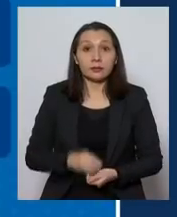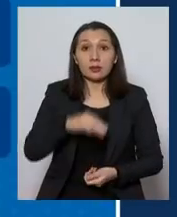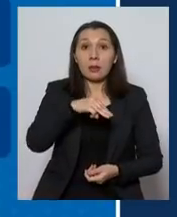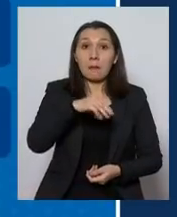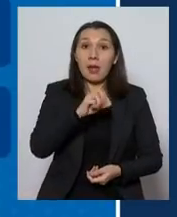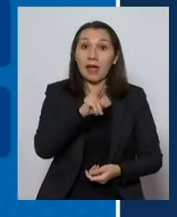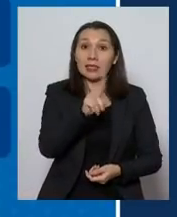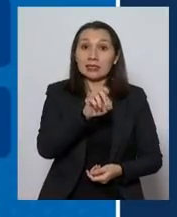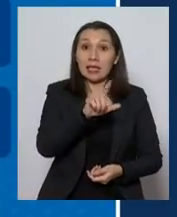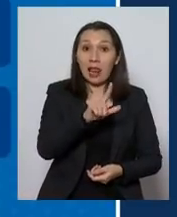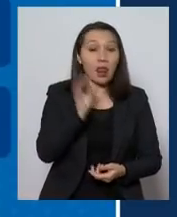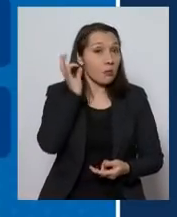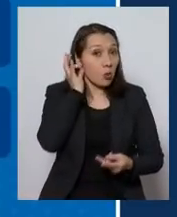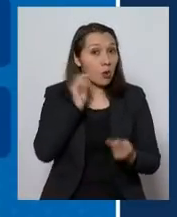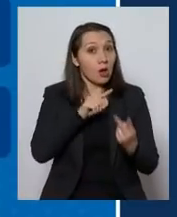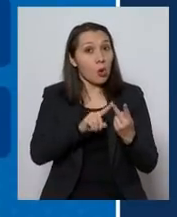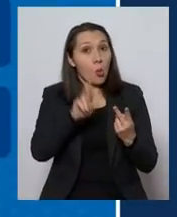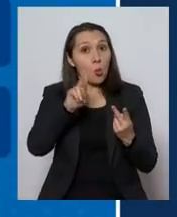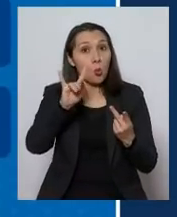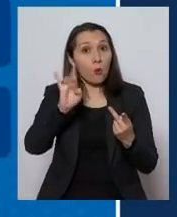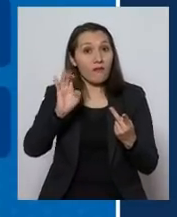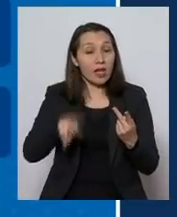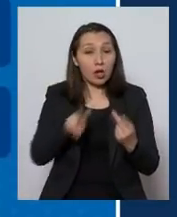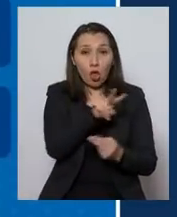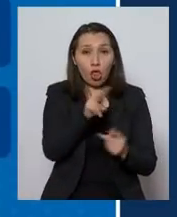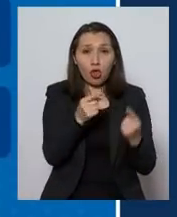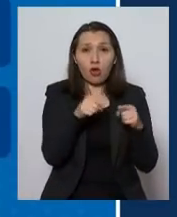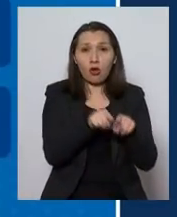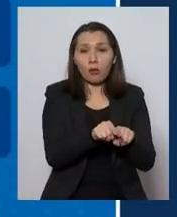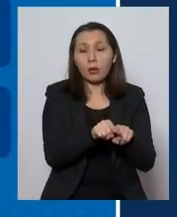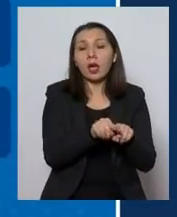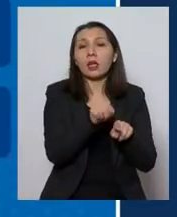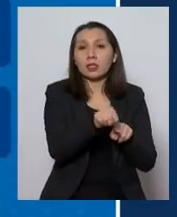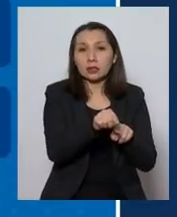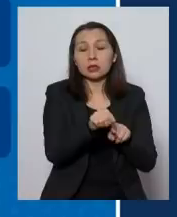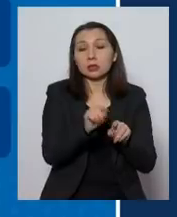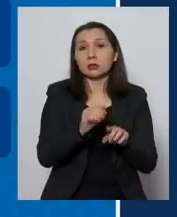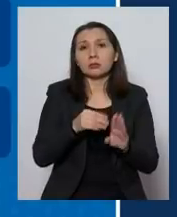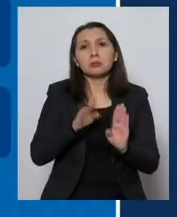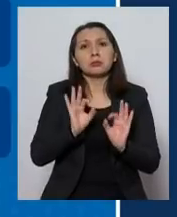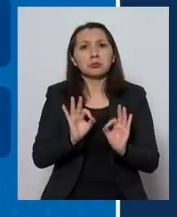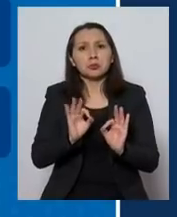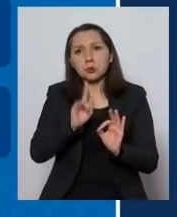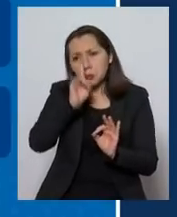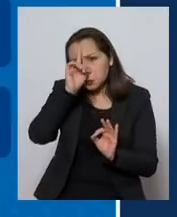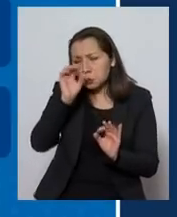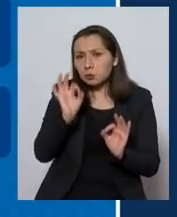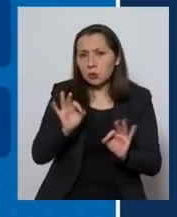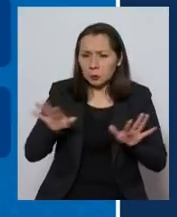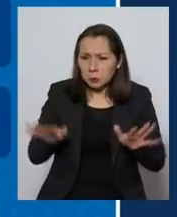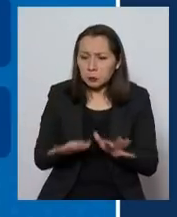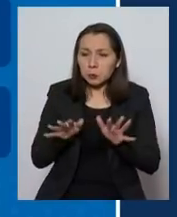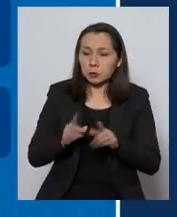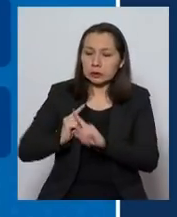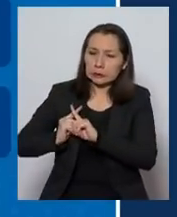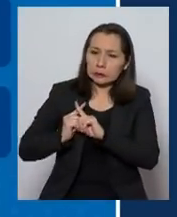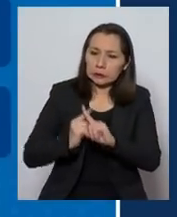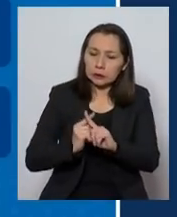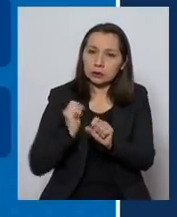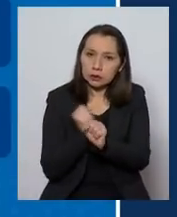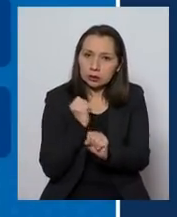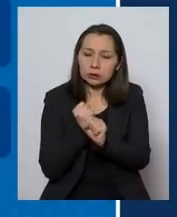Maricel y Rubén son una pareja típica en el país, una familia típica de esfuerzo, de